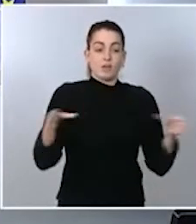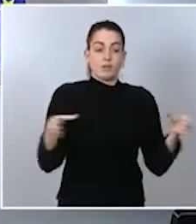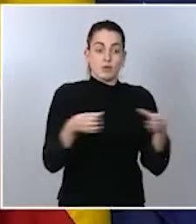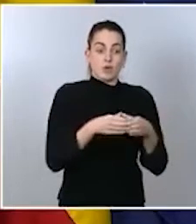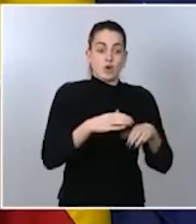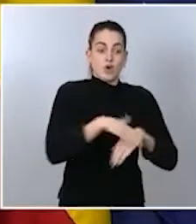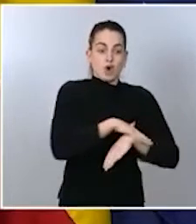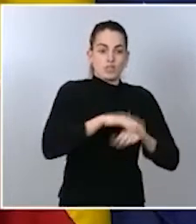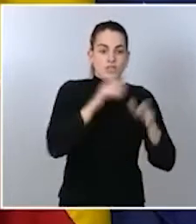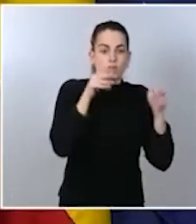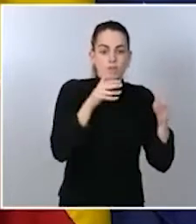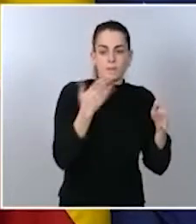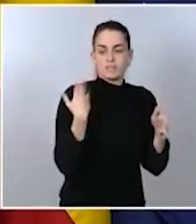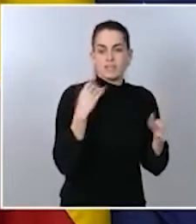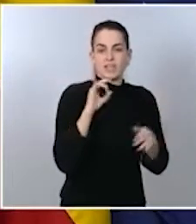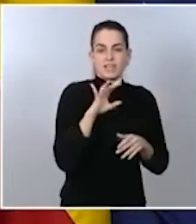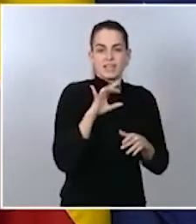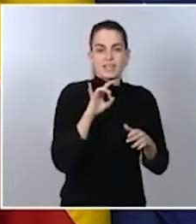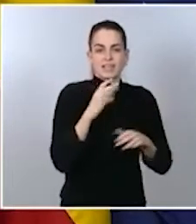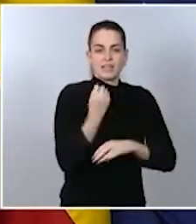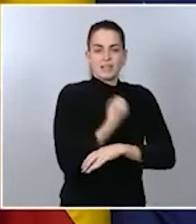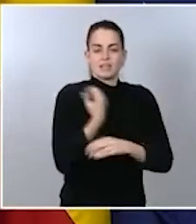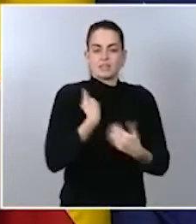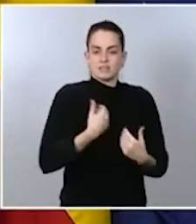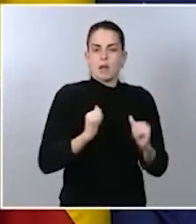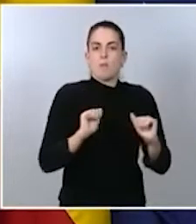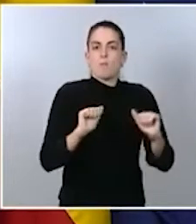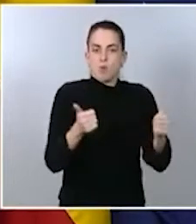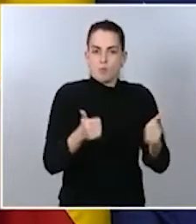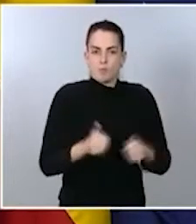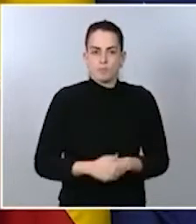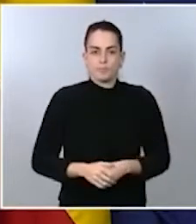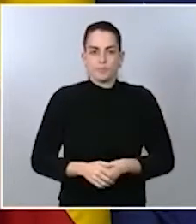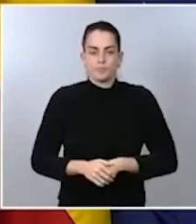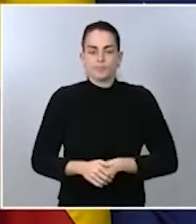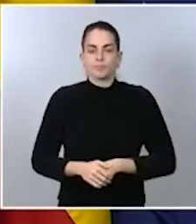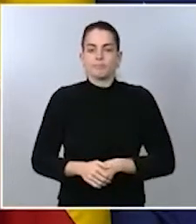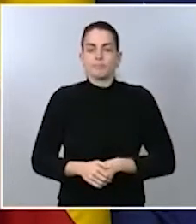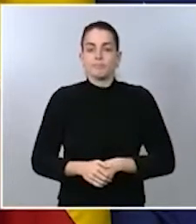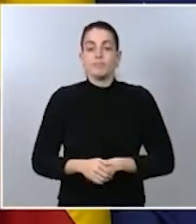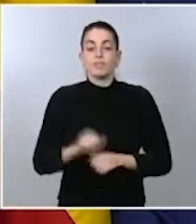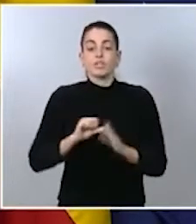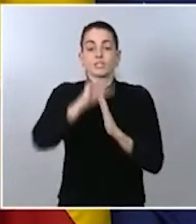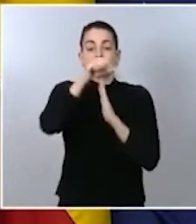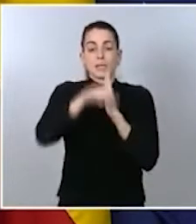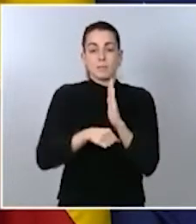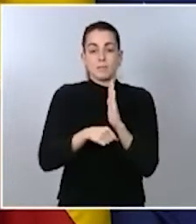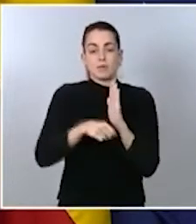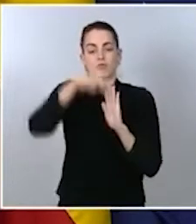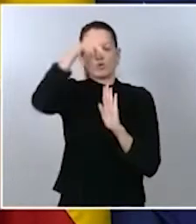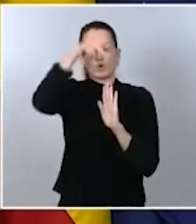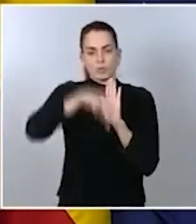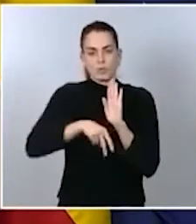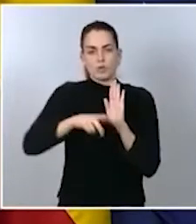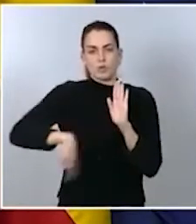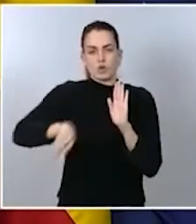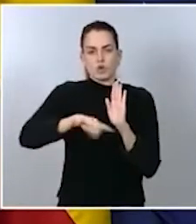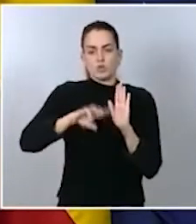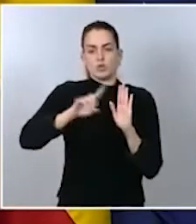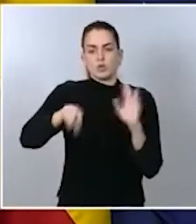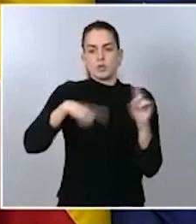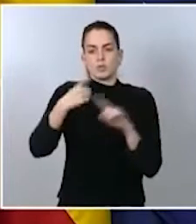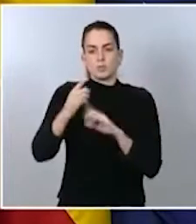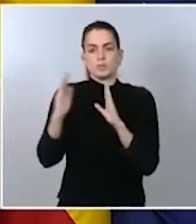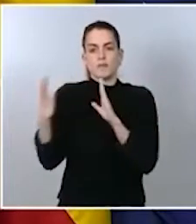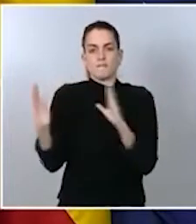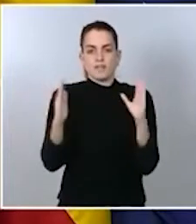15 de diciembre gracias a disponer de este marco normativo y de poder articular la fase aludida